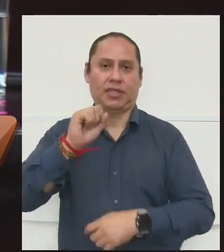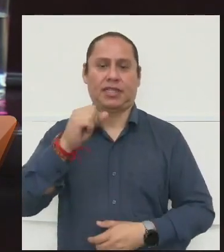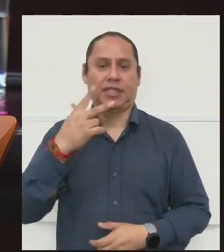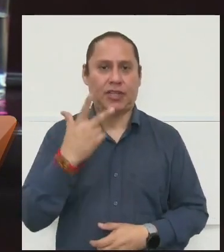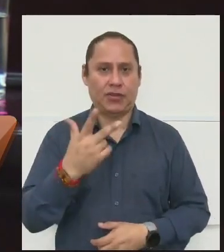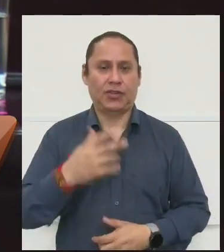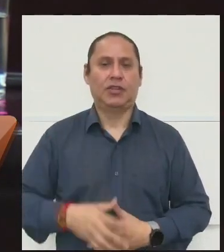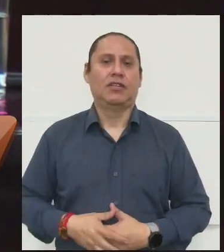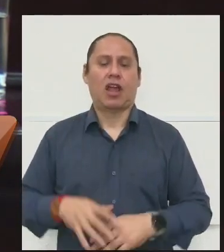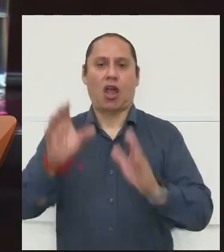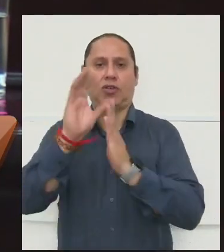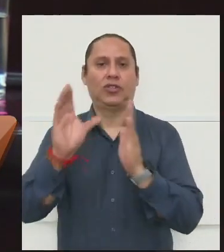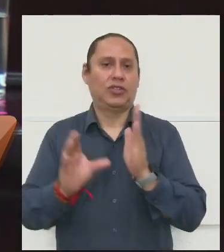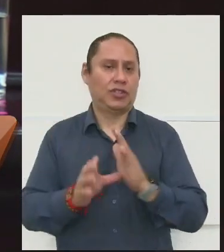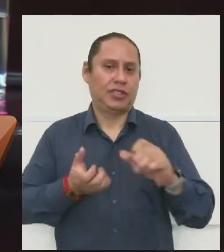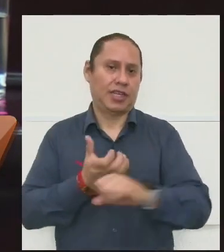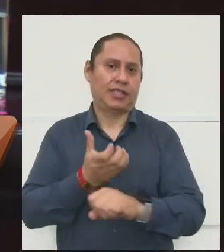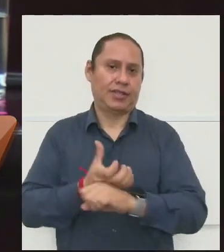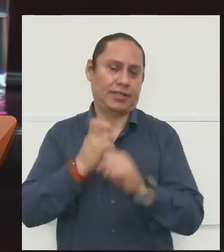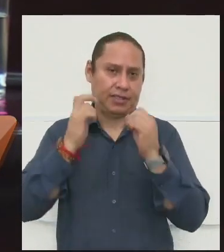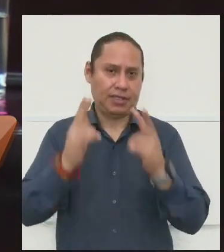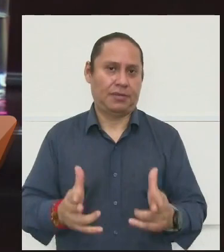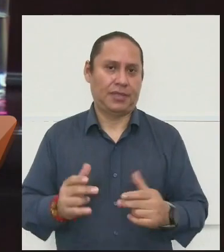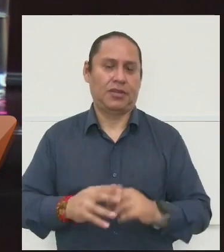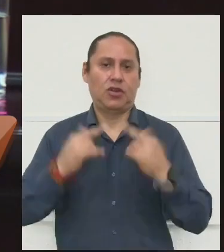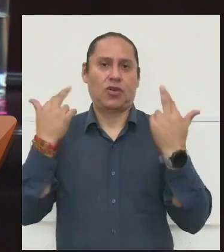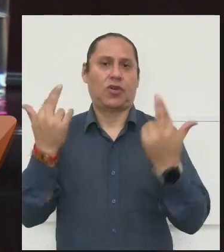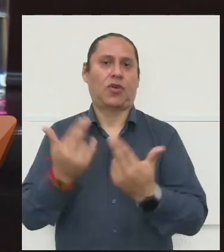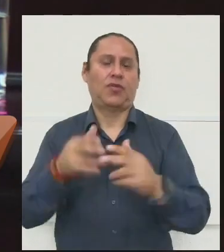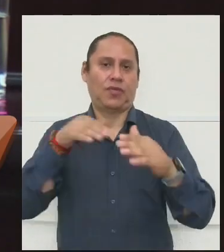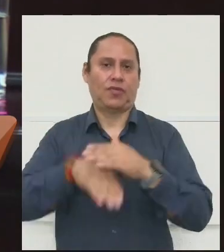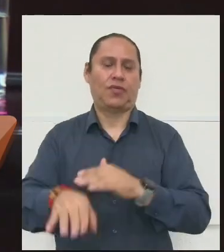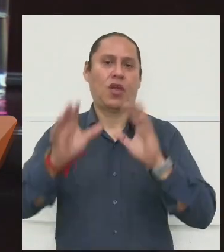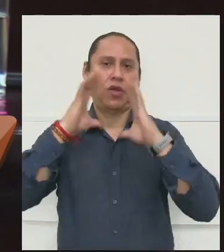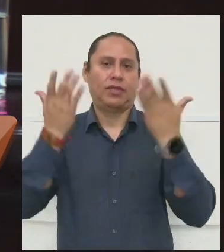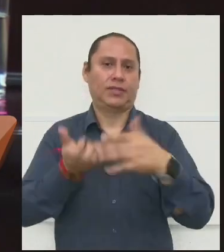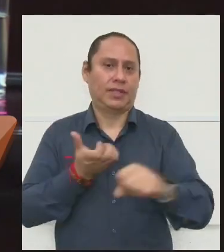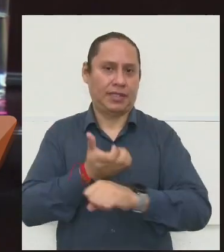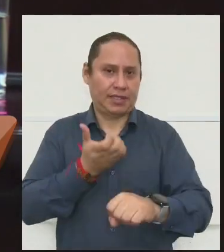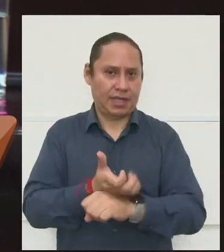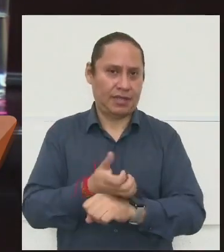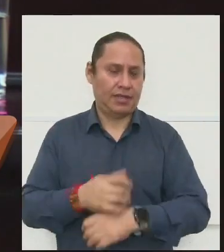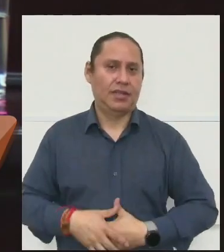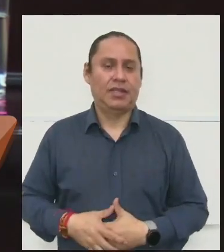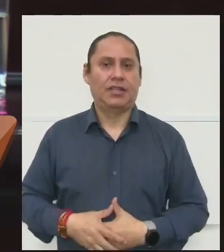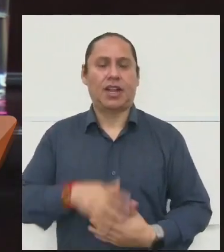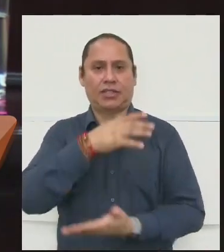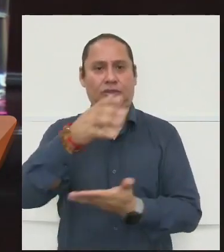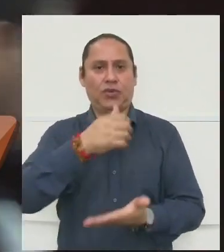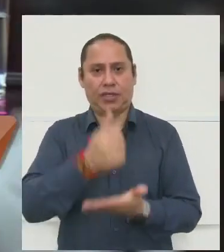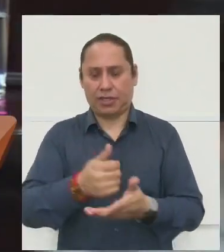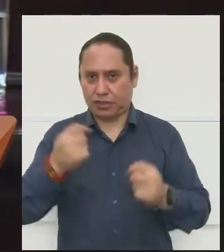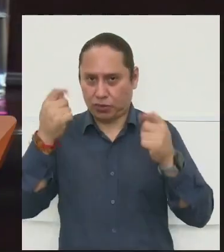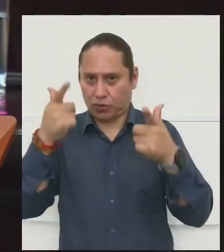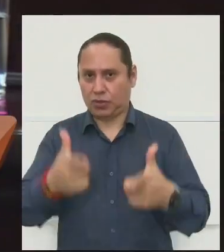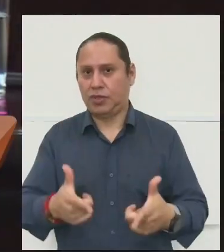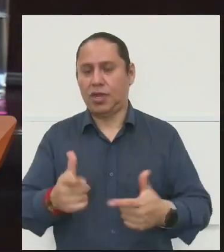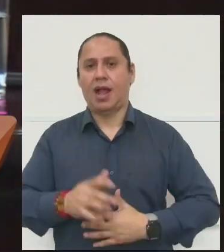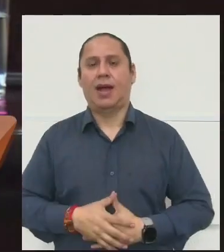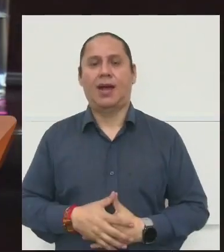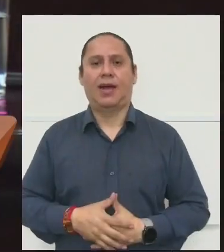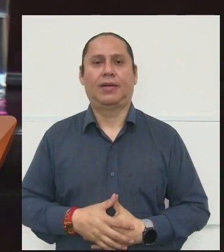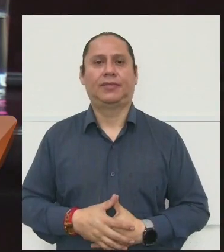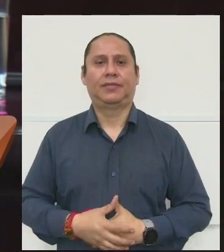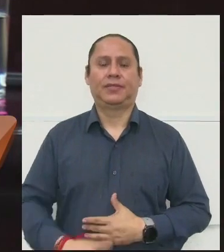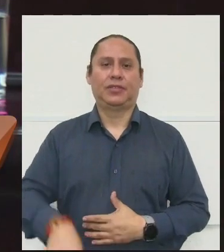legislatura constitucional del estado de Chiapas reunidos en el honorable congreso del estado en la ciudad de tuxla Gutiérrez